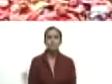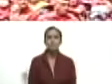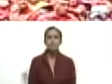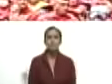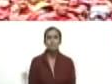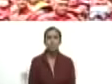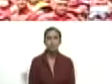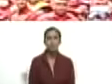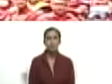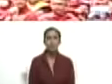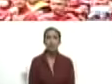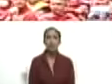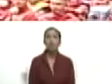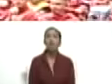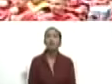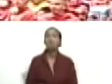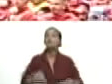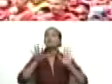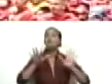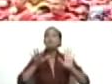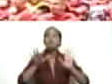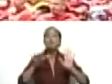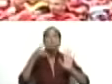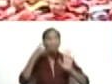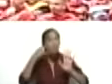calma y cordura.